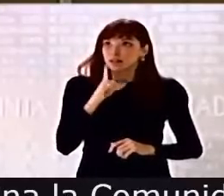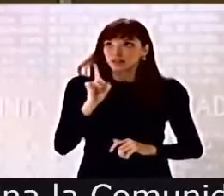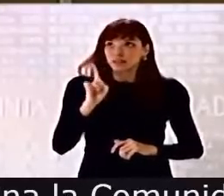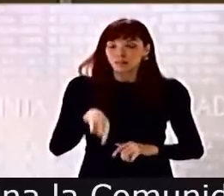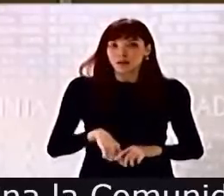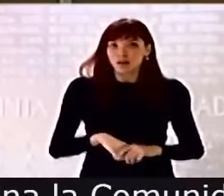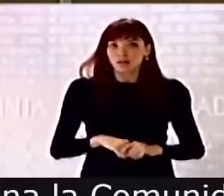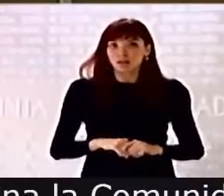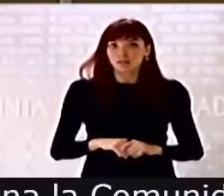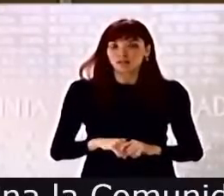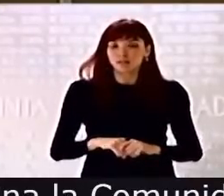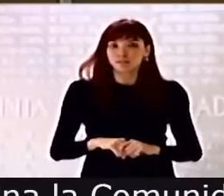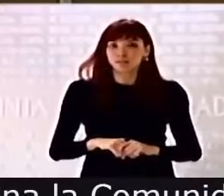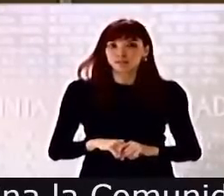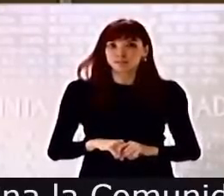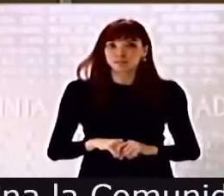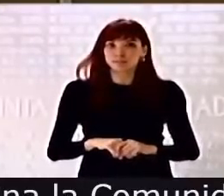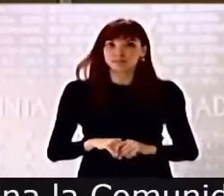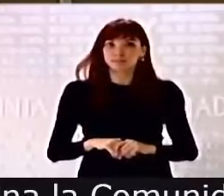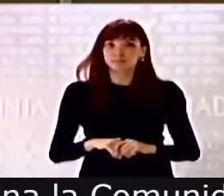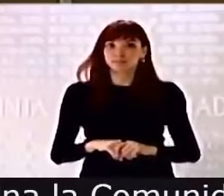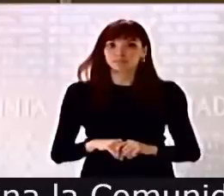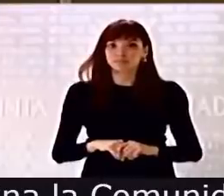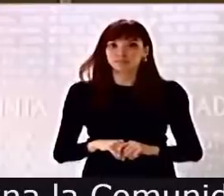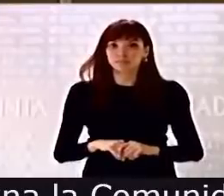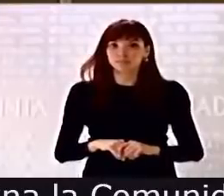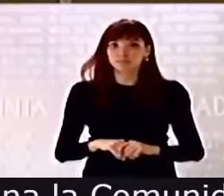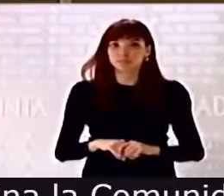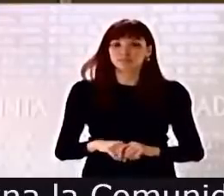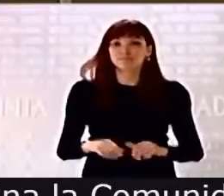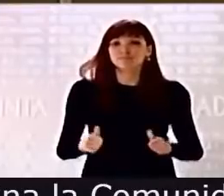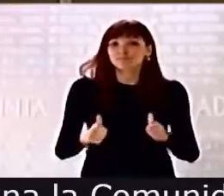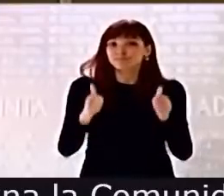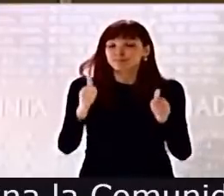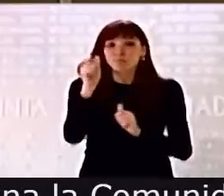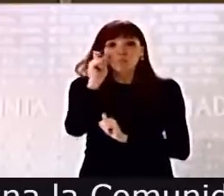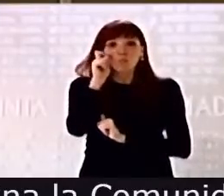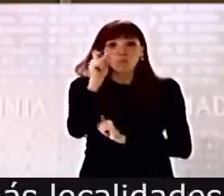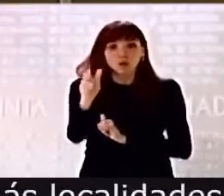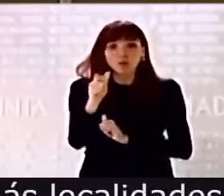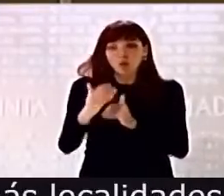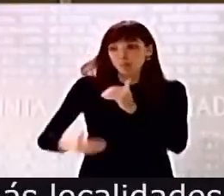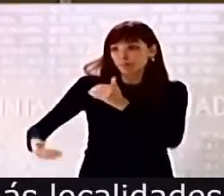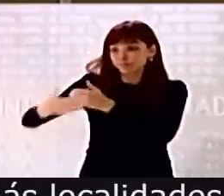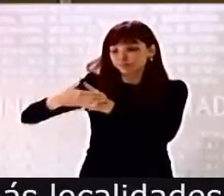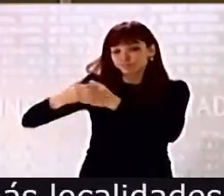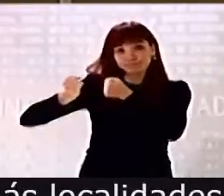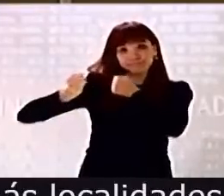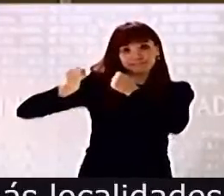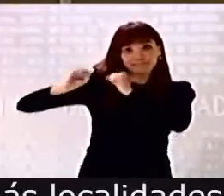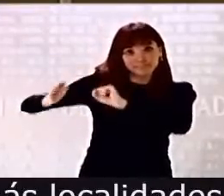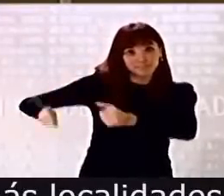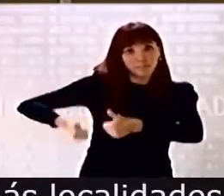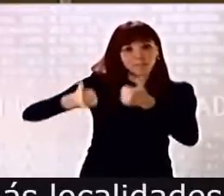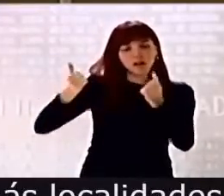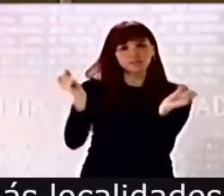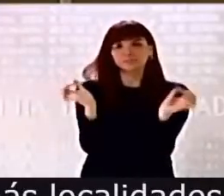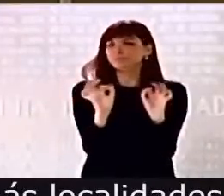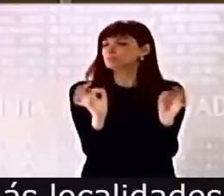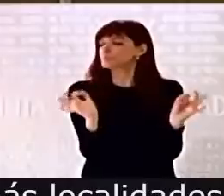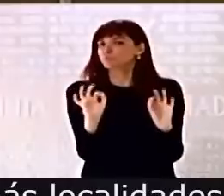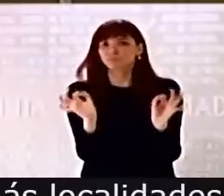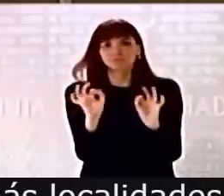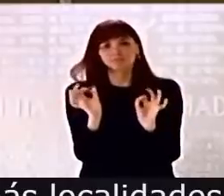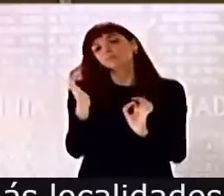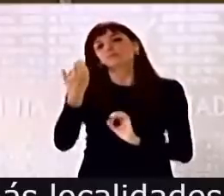que no se perimetran más localidades que las ya perimetradas